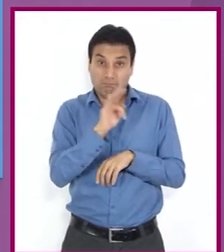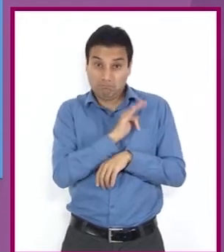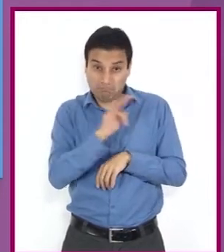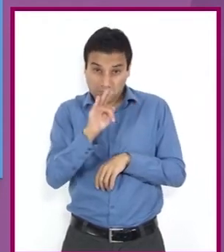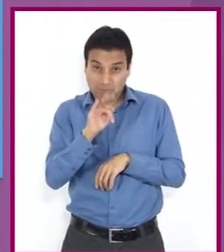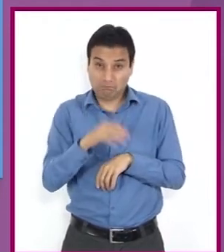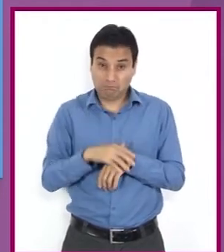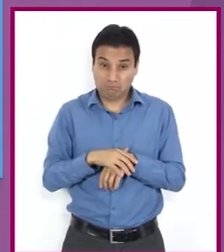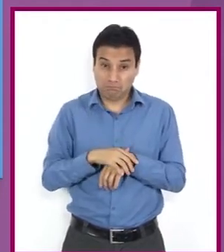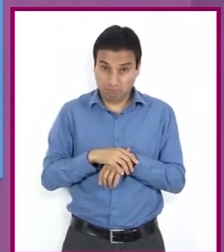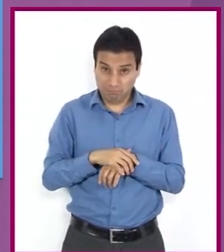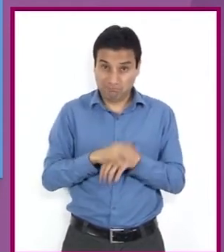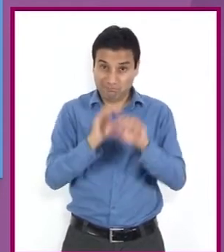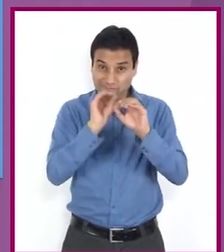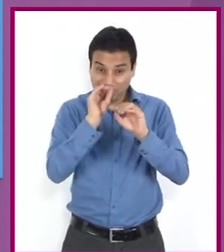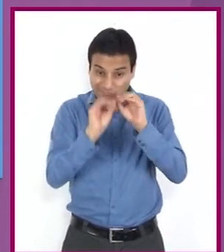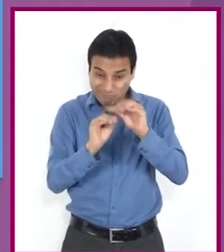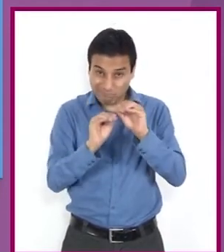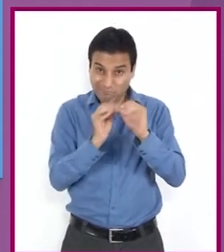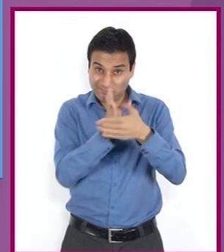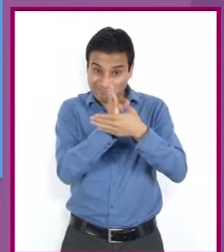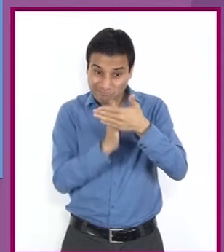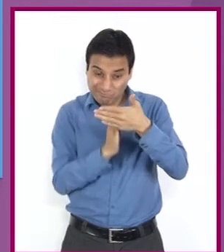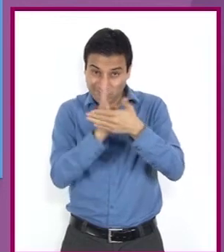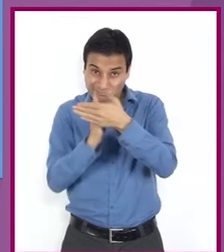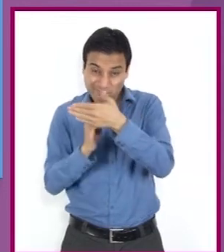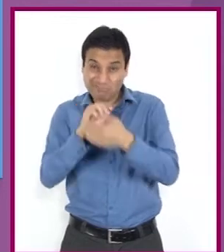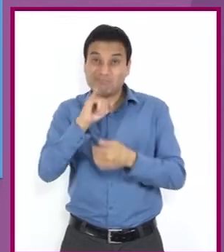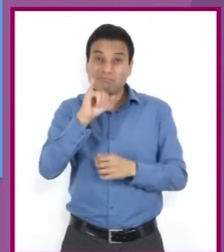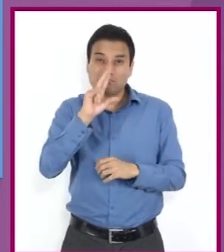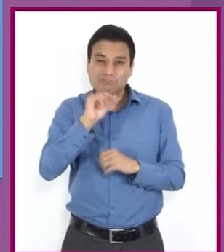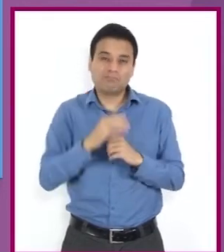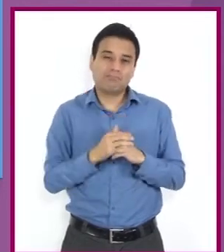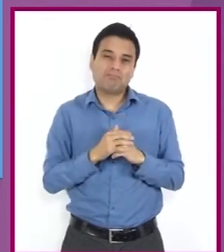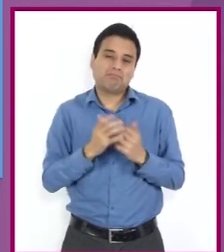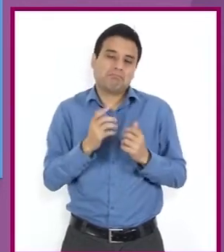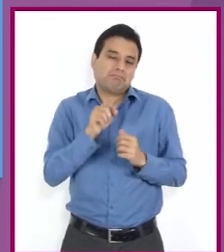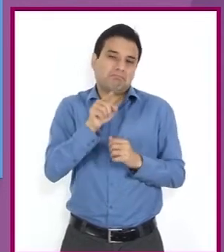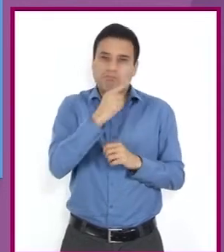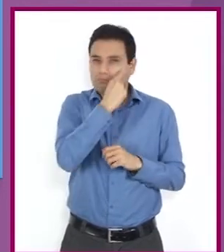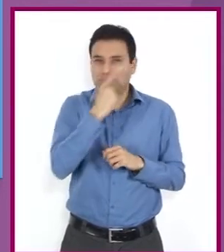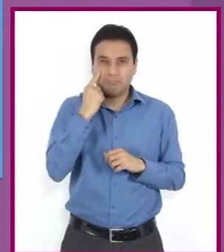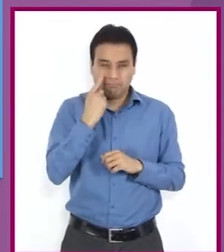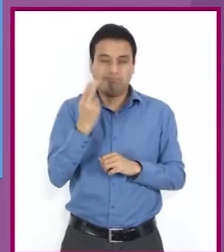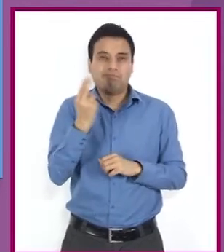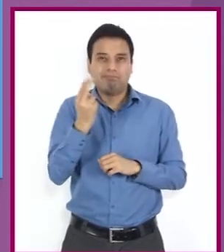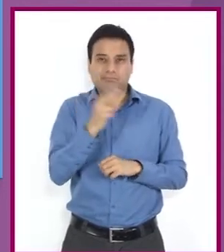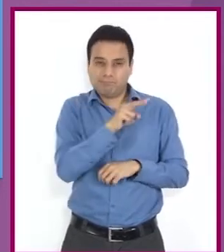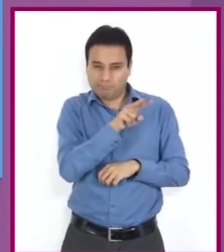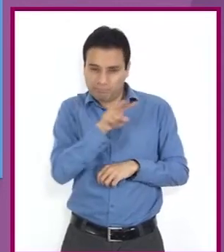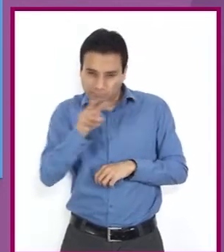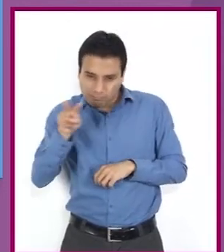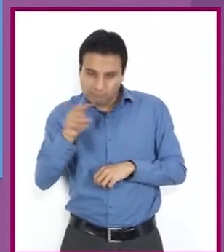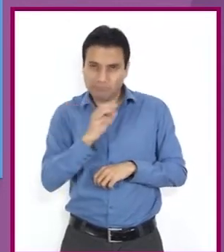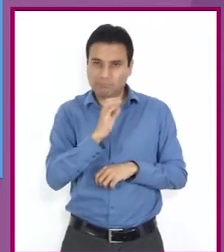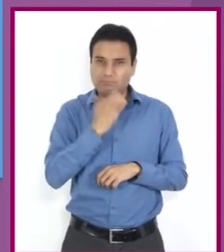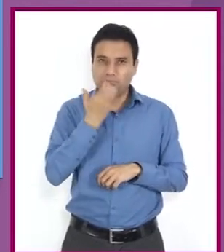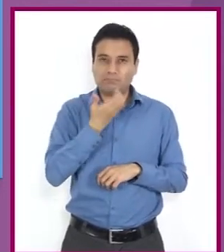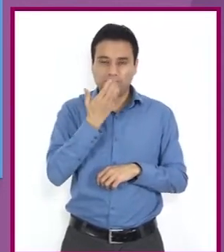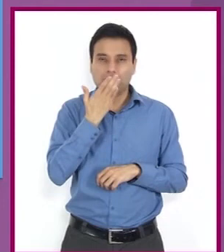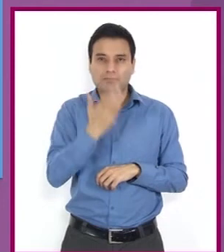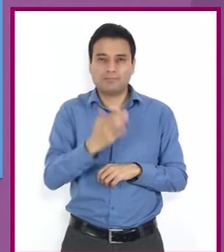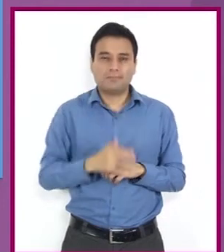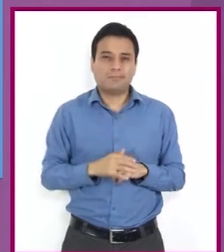pero lo que siempre debe cuidar es que el lector no pierda la secuencia del relato. En el formato occidental, sabemos que la